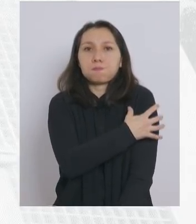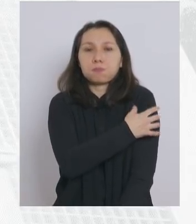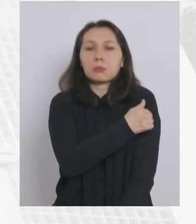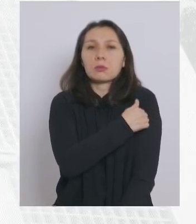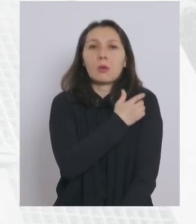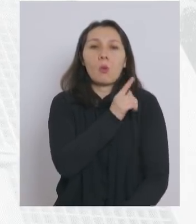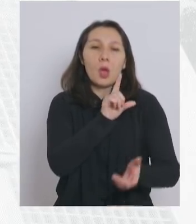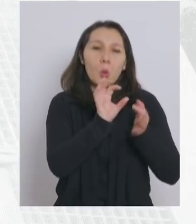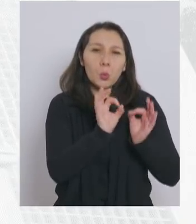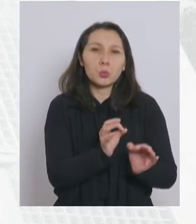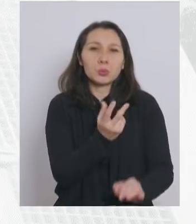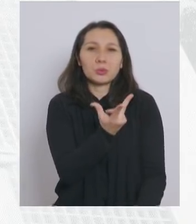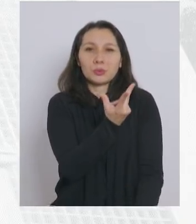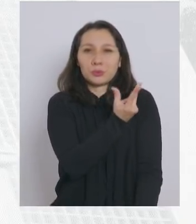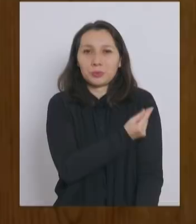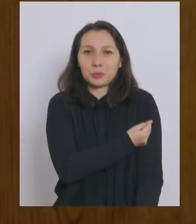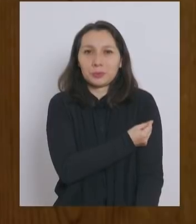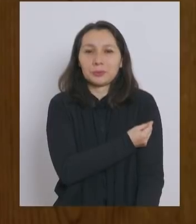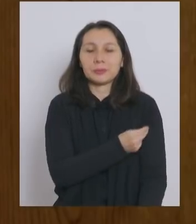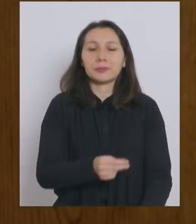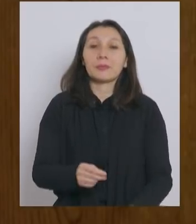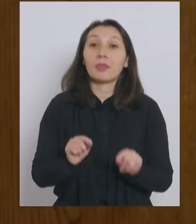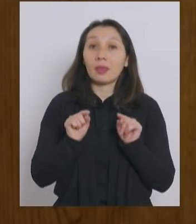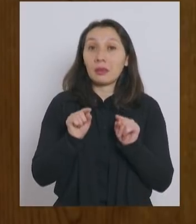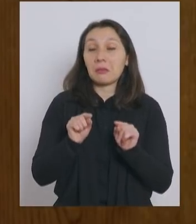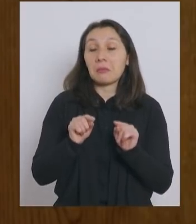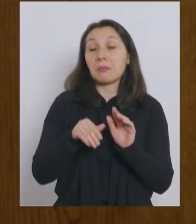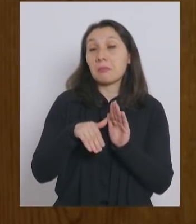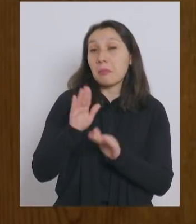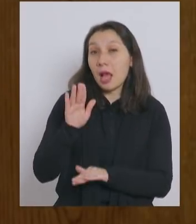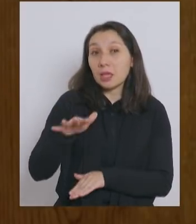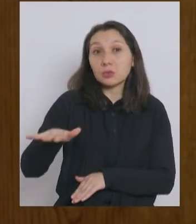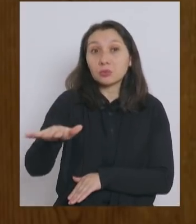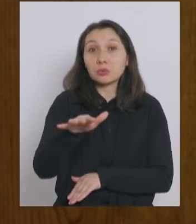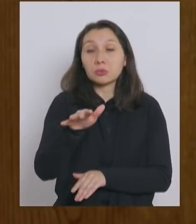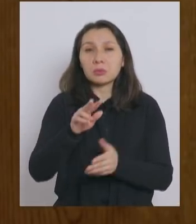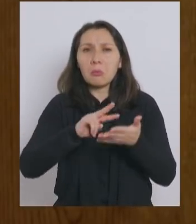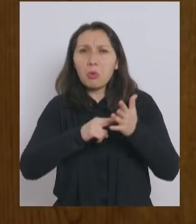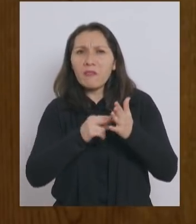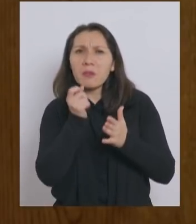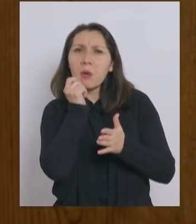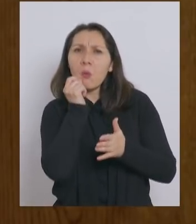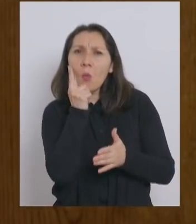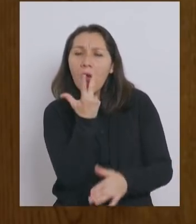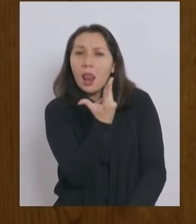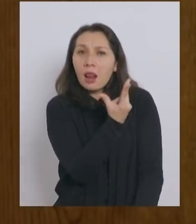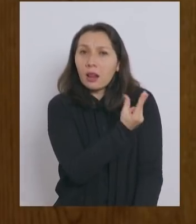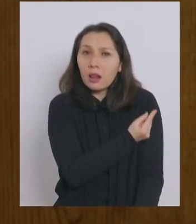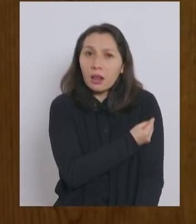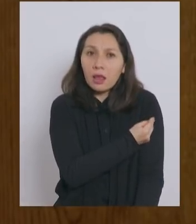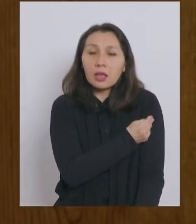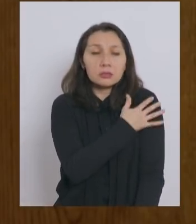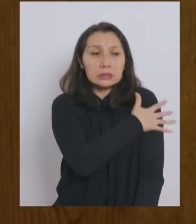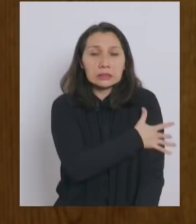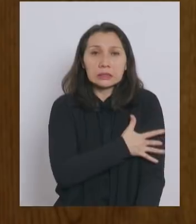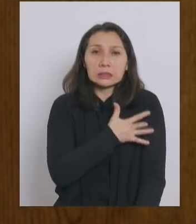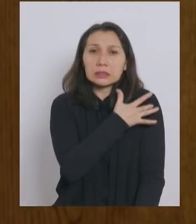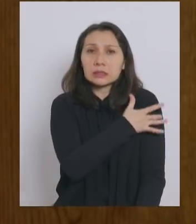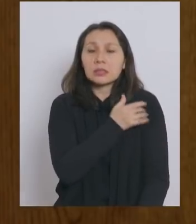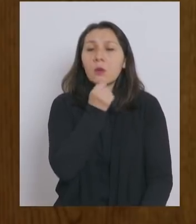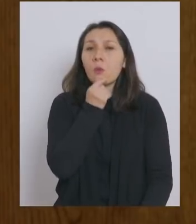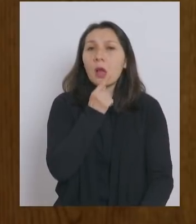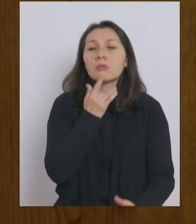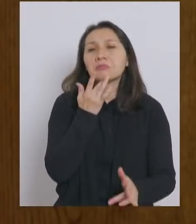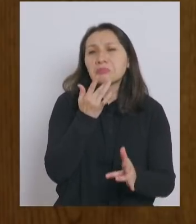la administración de la vacuna. En general, la mayoría de los eventos adversos que se presentaron a nivel local fueron